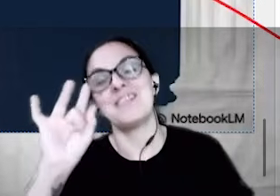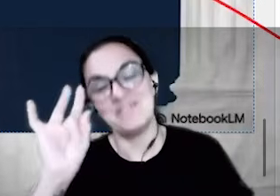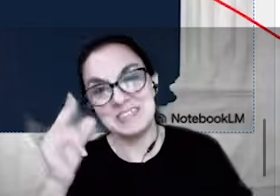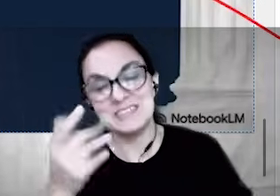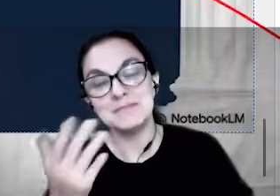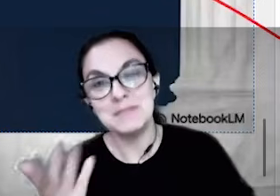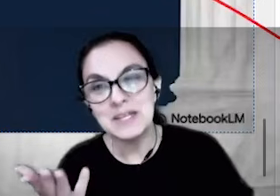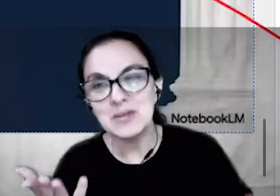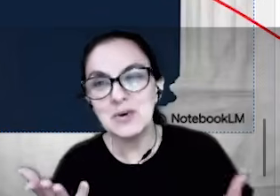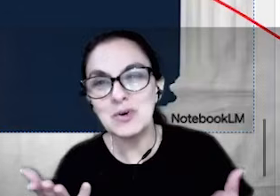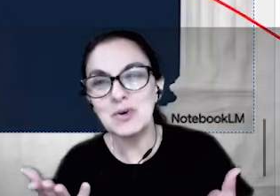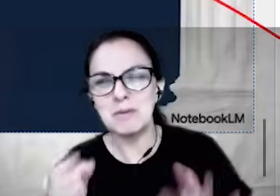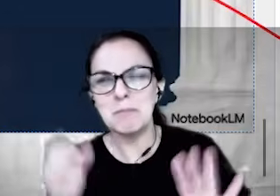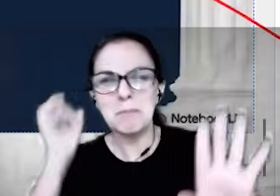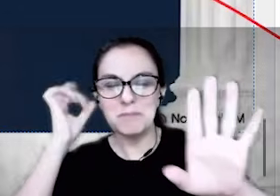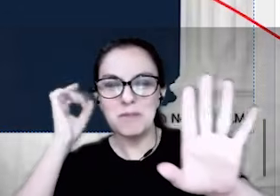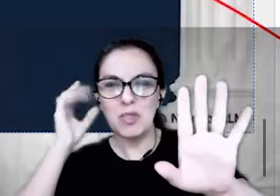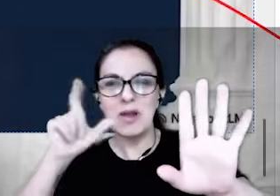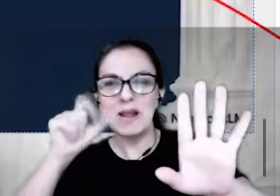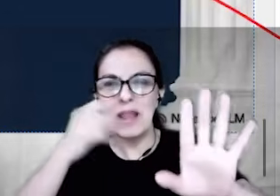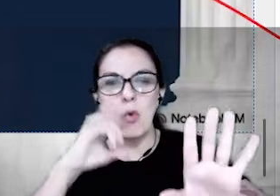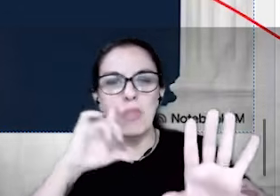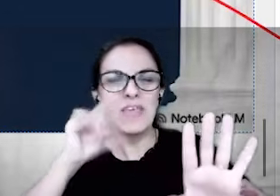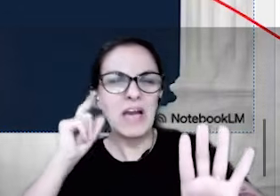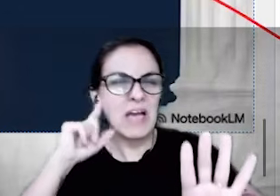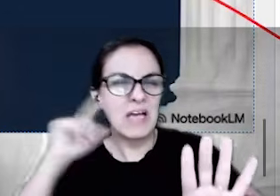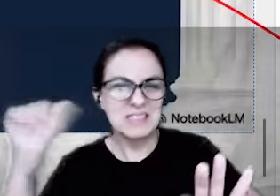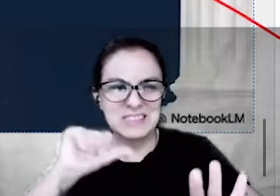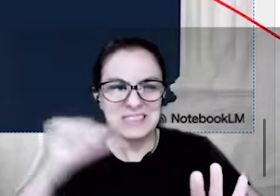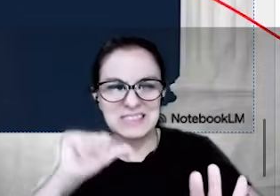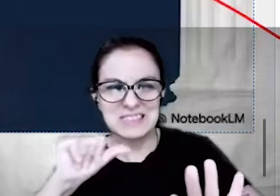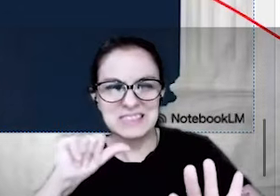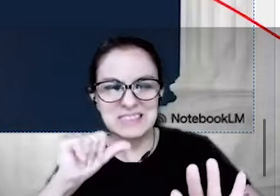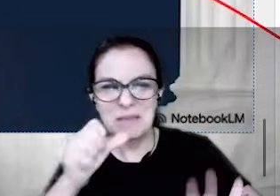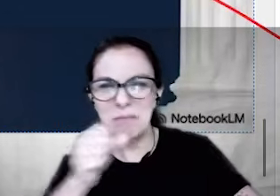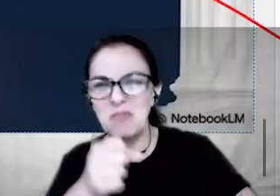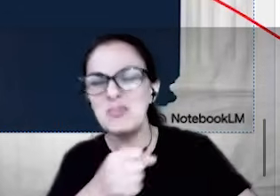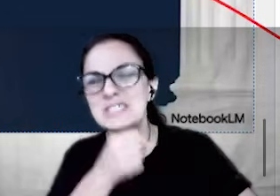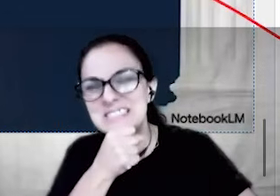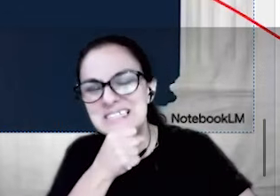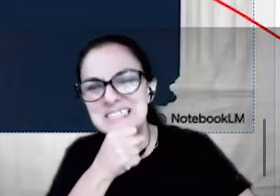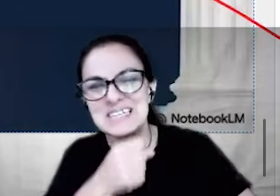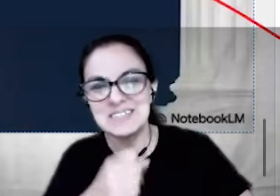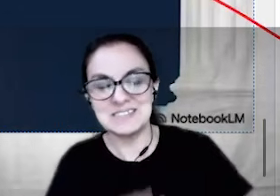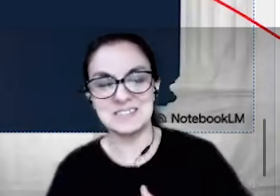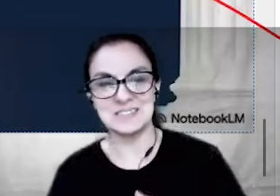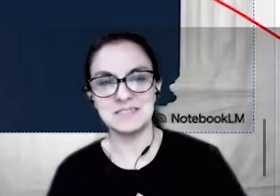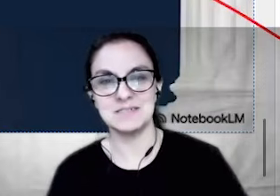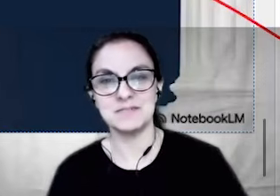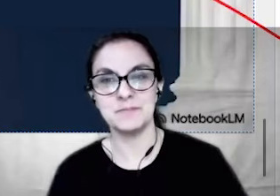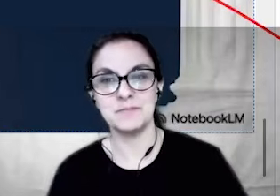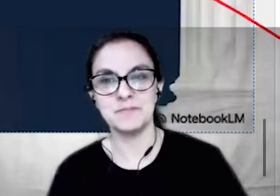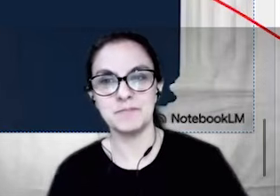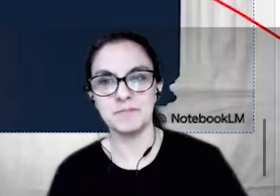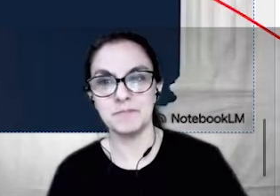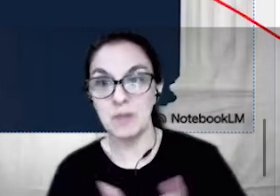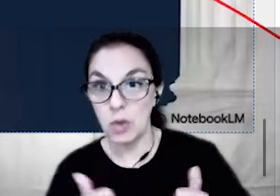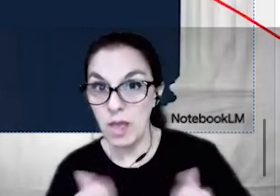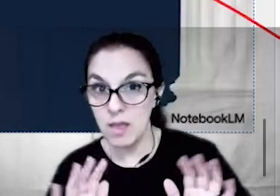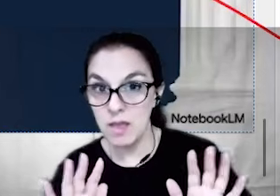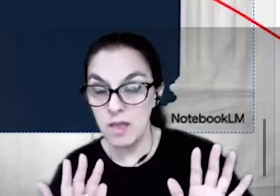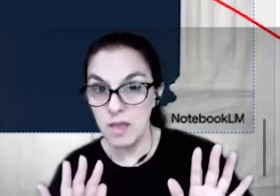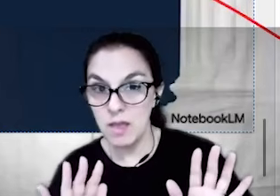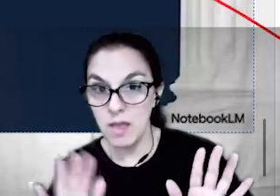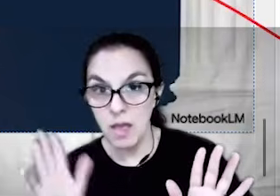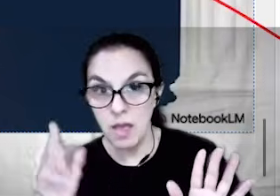¿Alguna cuestión? A ver, Claudia, no se escucha, a ver si podés hablar más cerca del micrófono. A ver, ahí, estoy con la otra.